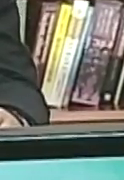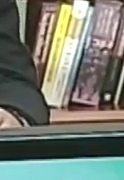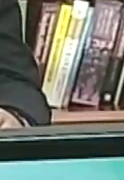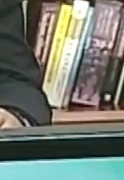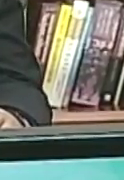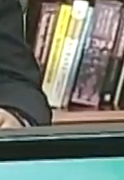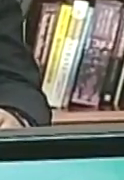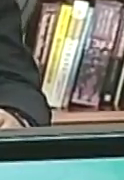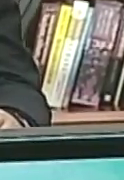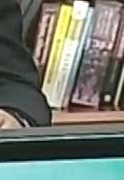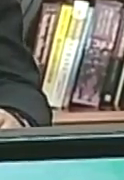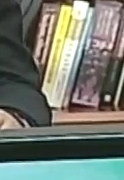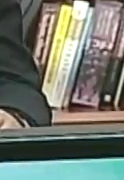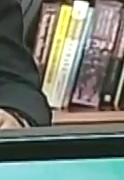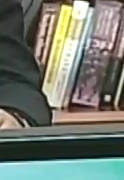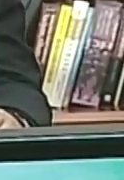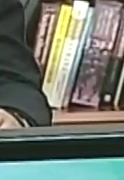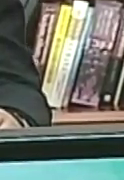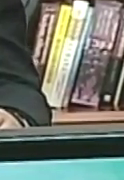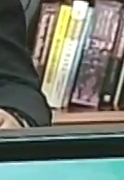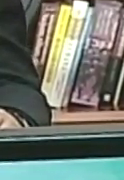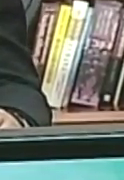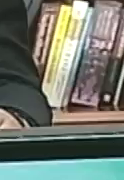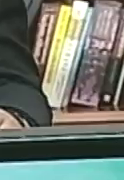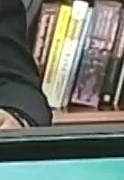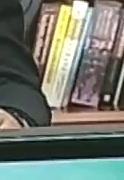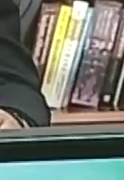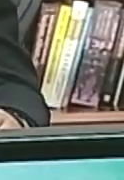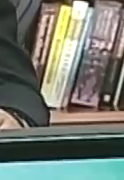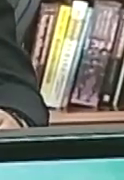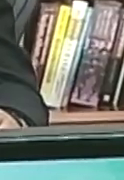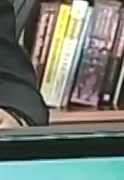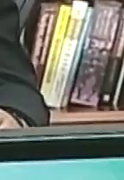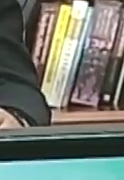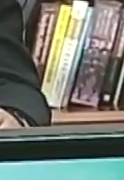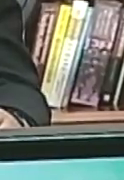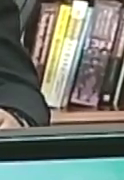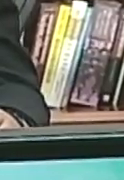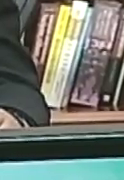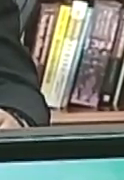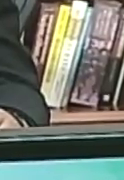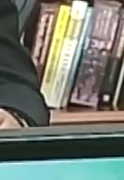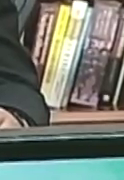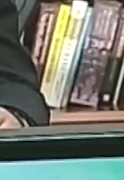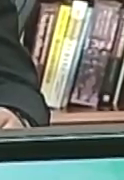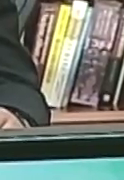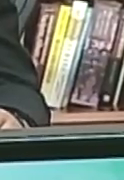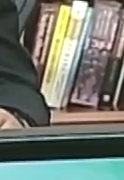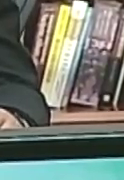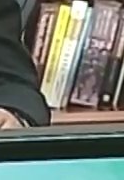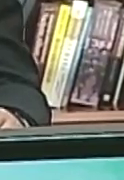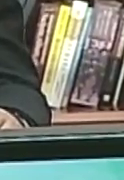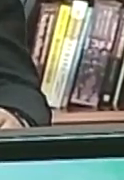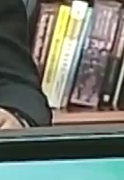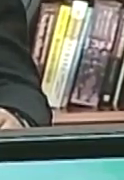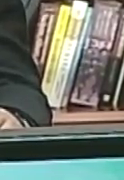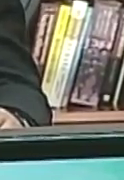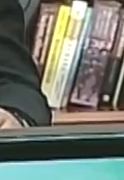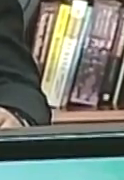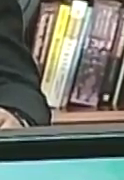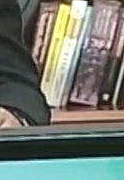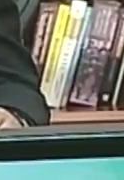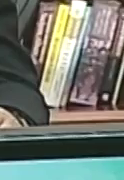ministro Eric, que tiene su atlas en la mano, pues él